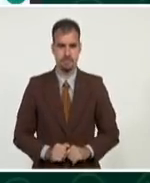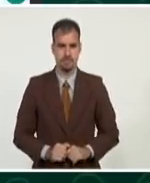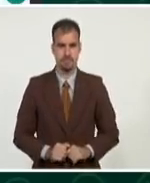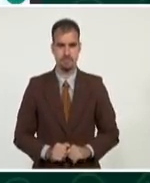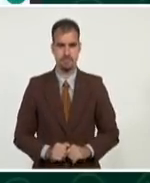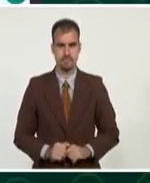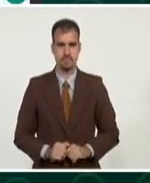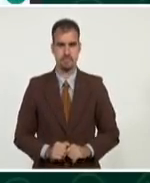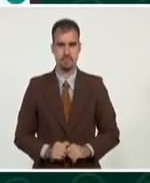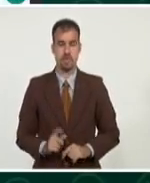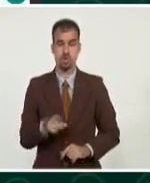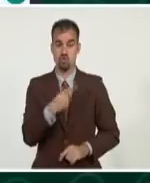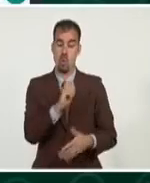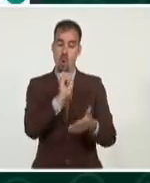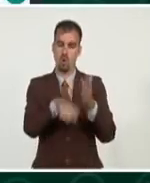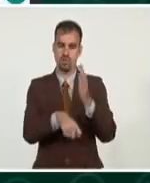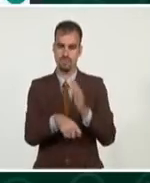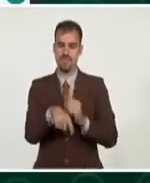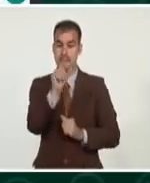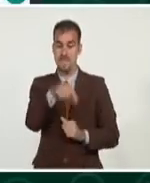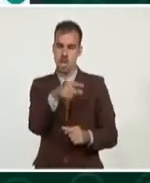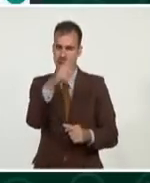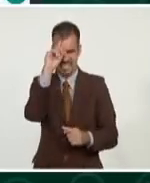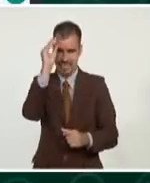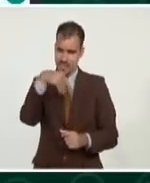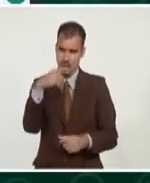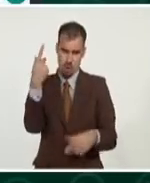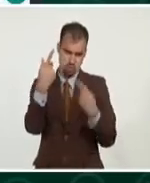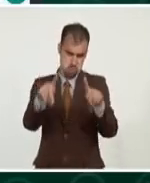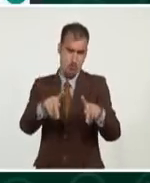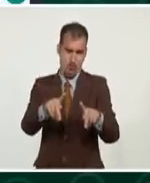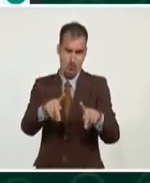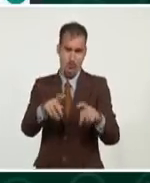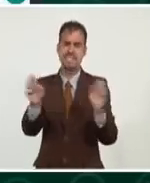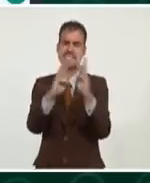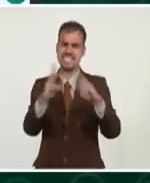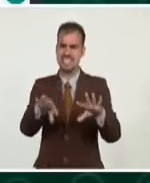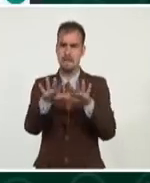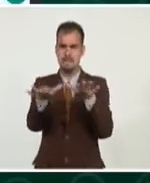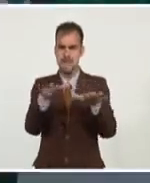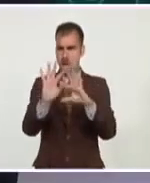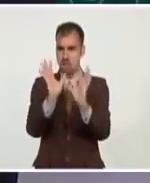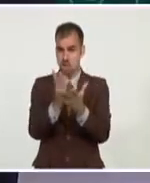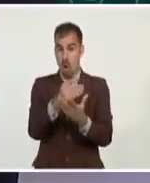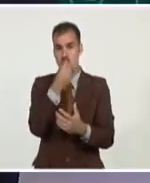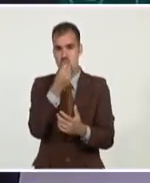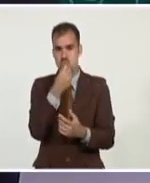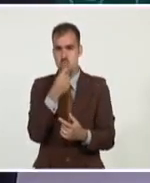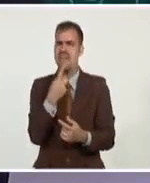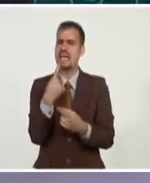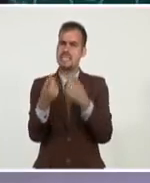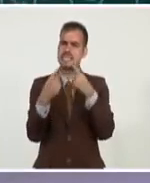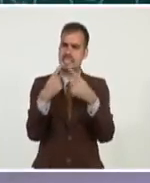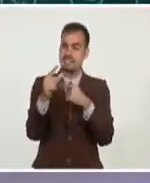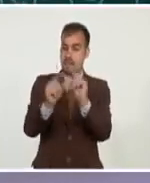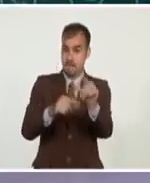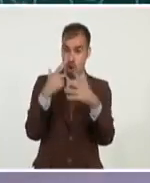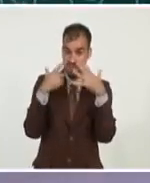vamos a contratar a un agente de medios, ¿sabes? Que te busque las entrevistas con la gente más importante.